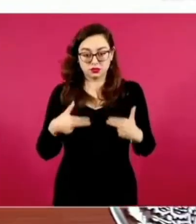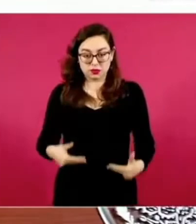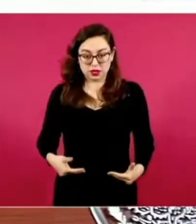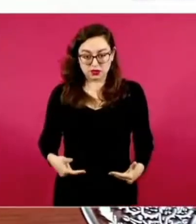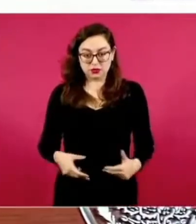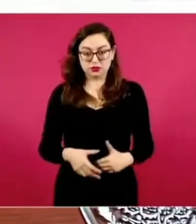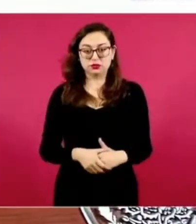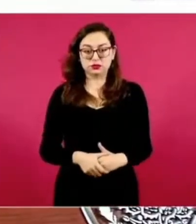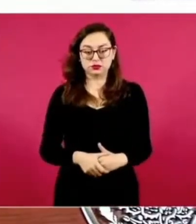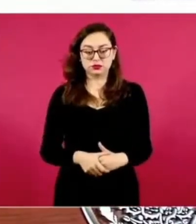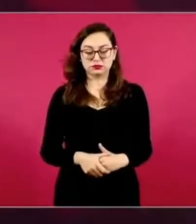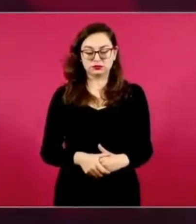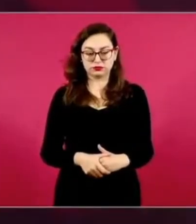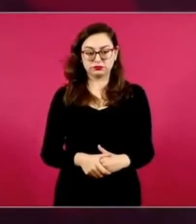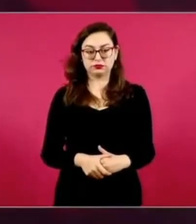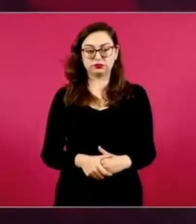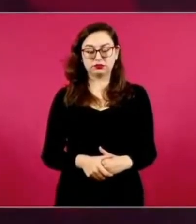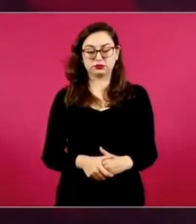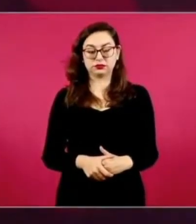¿sí?, yo sostengo,